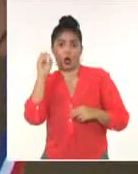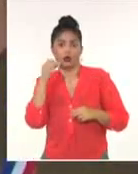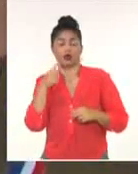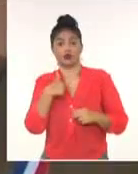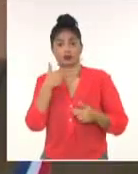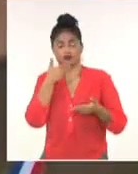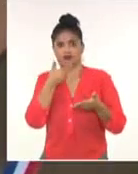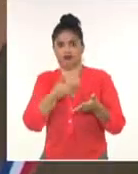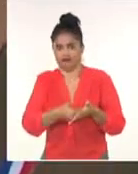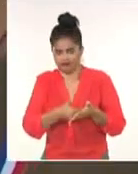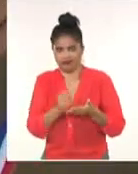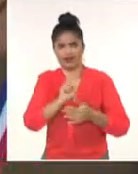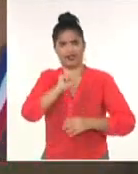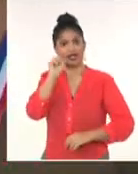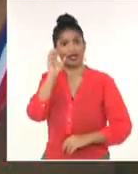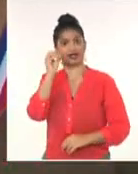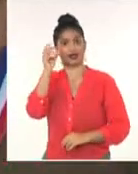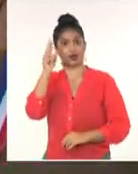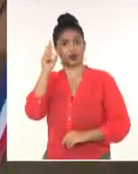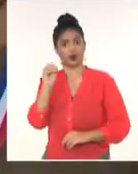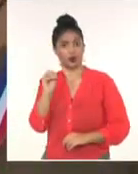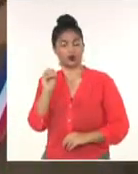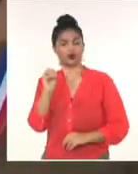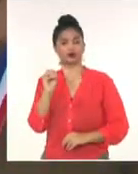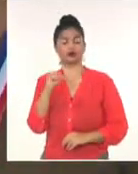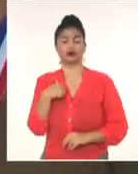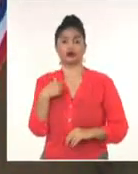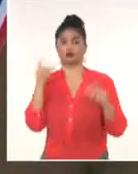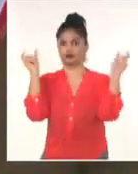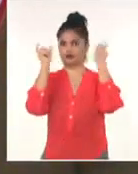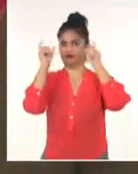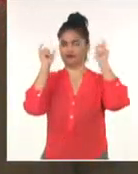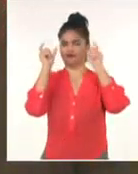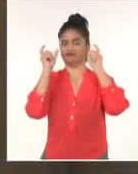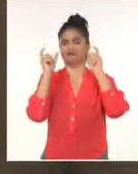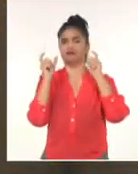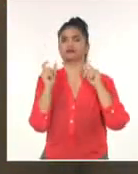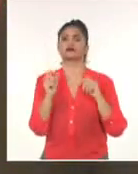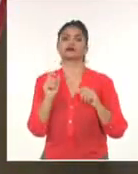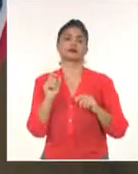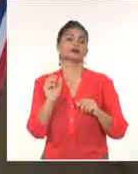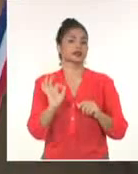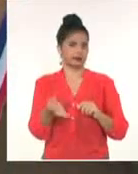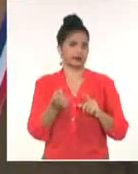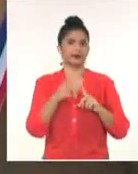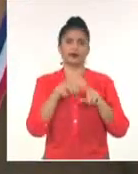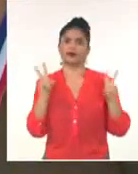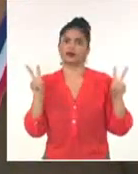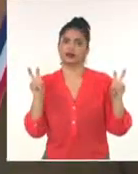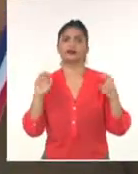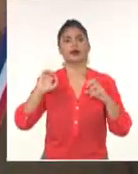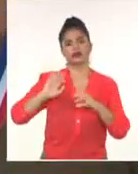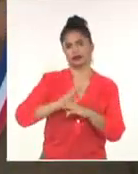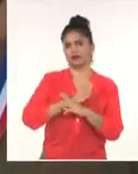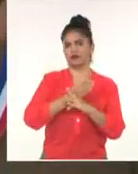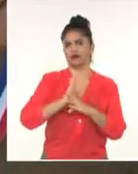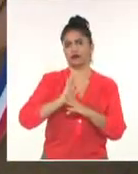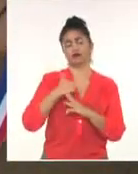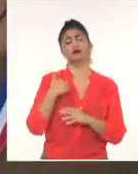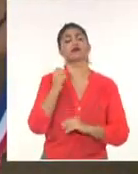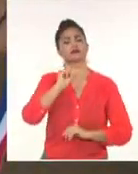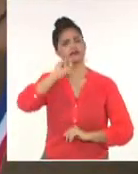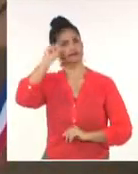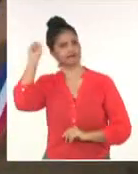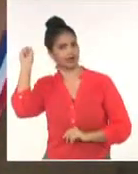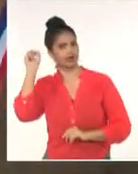los temarios prácticos, en los que no me fue muy bien, pero tuve unos temarios teóricos muy buenos que me permitieron ponerme en los